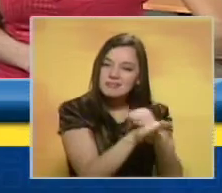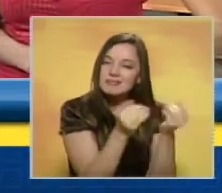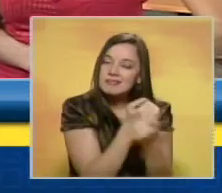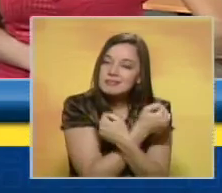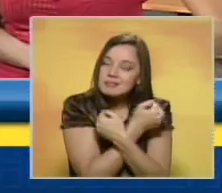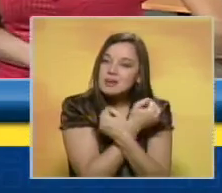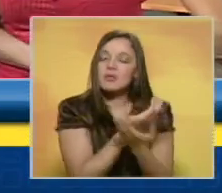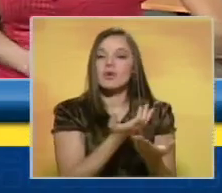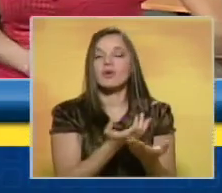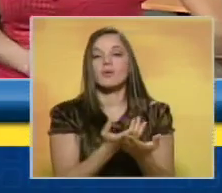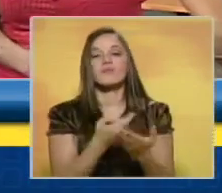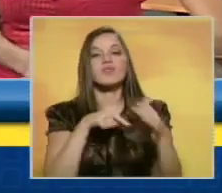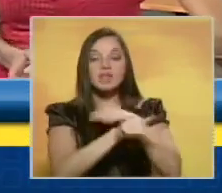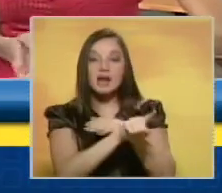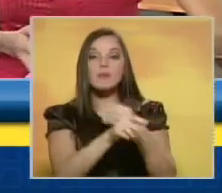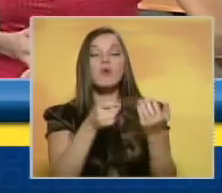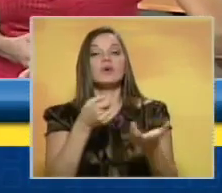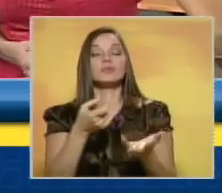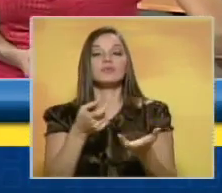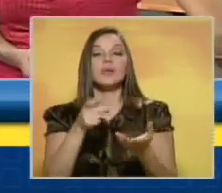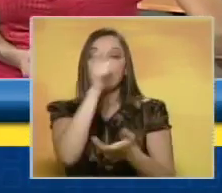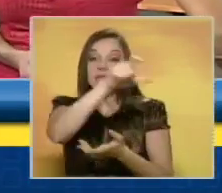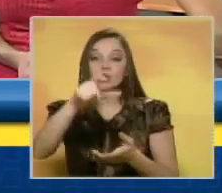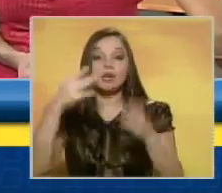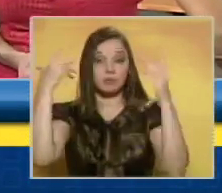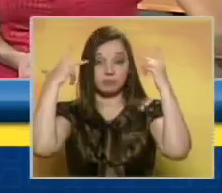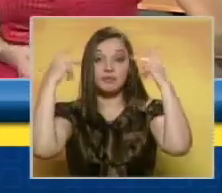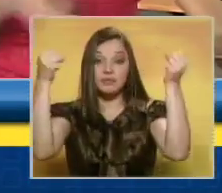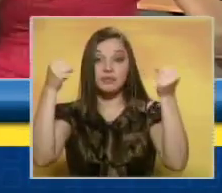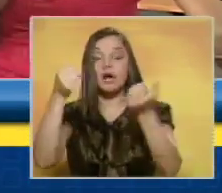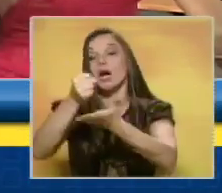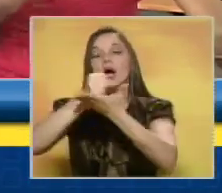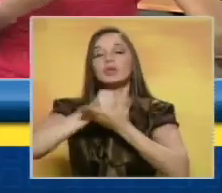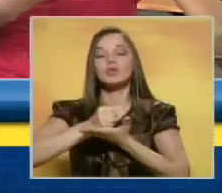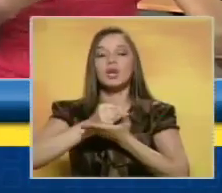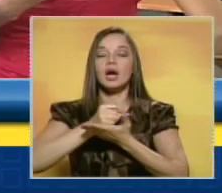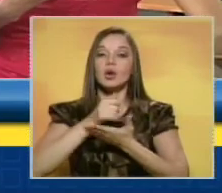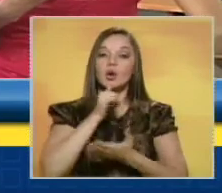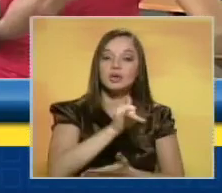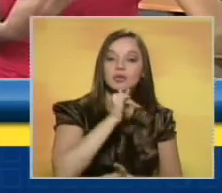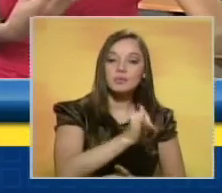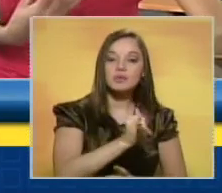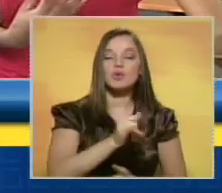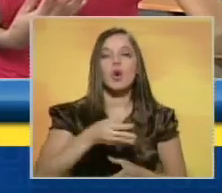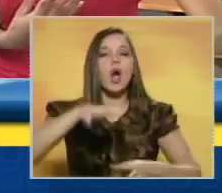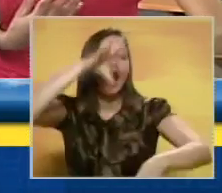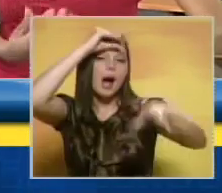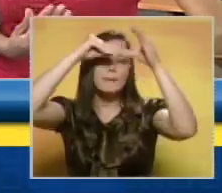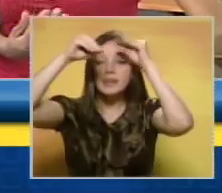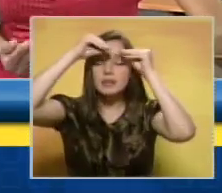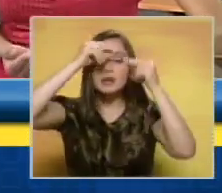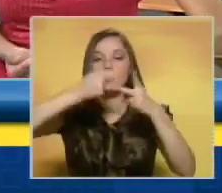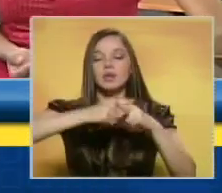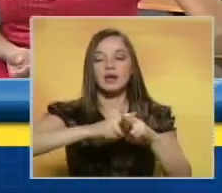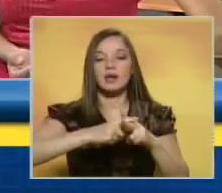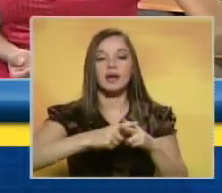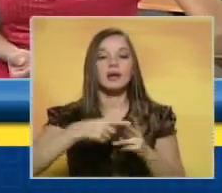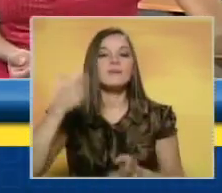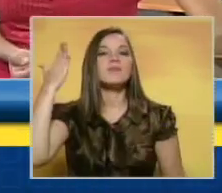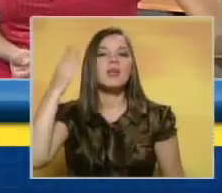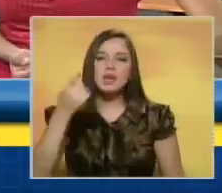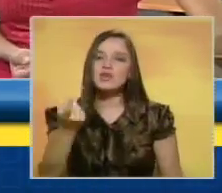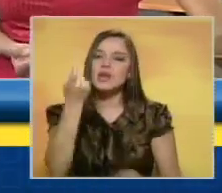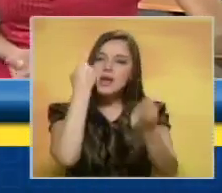ayuda psicológica, nos enseñaron muchos talleres, uno para evolucionar y saber que uno no puede vivir en esa